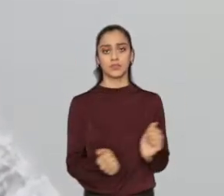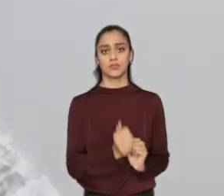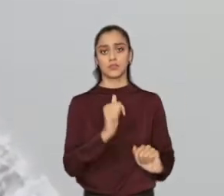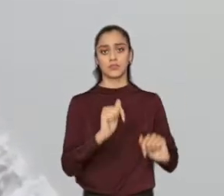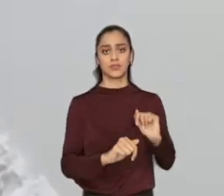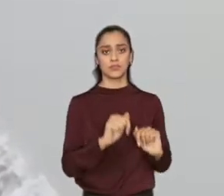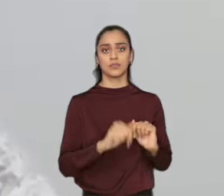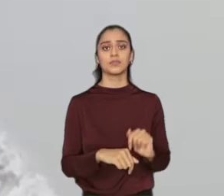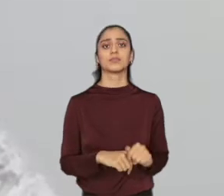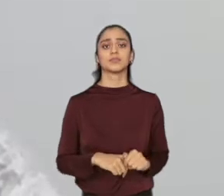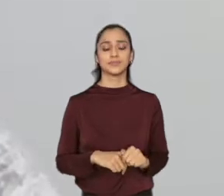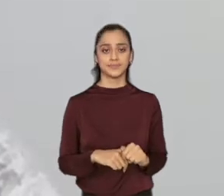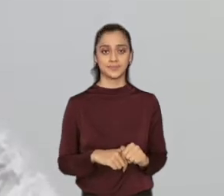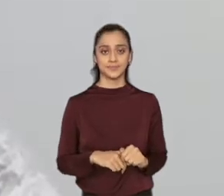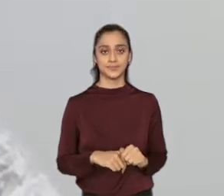con discapacidad.